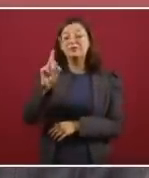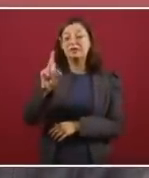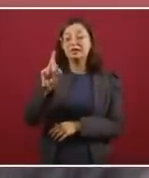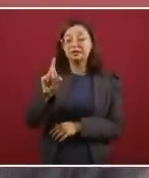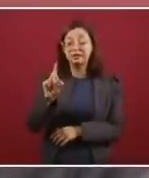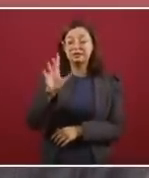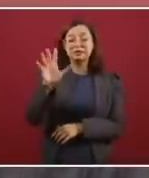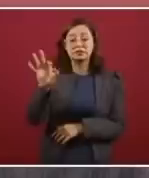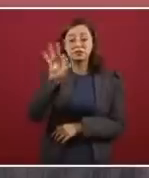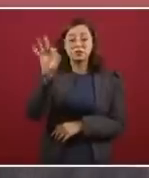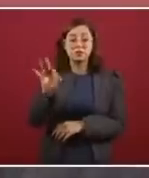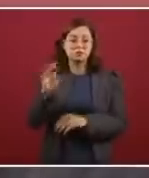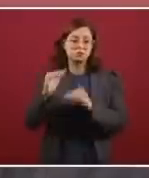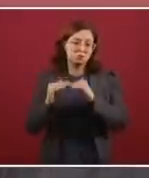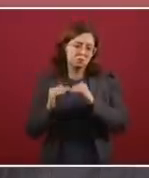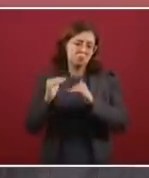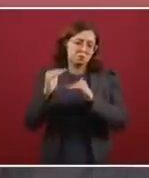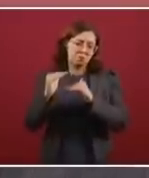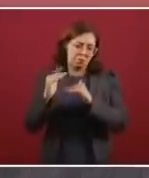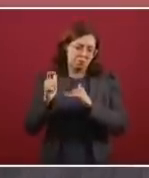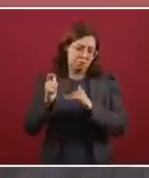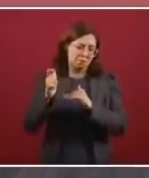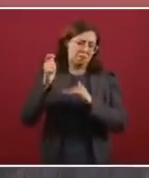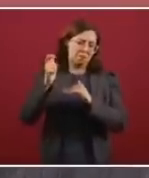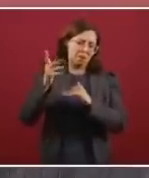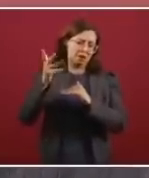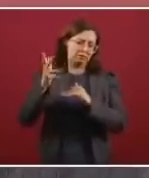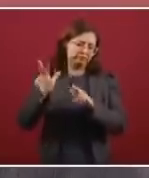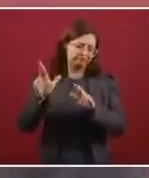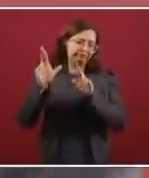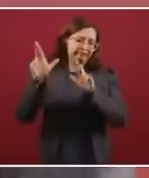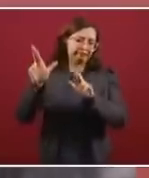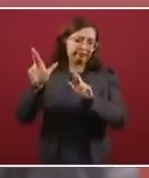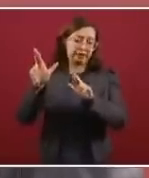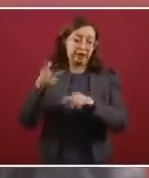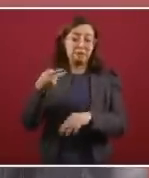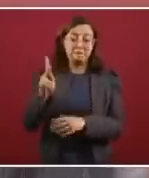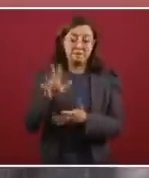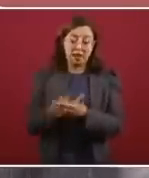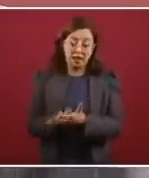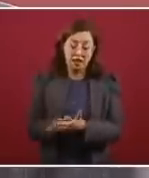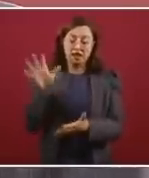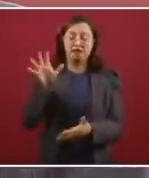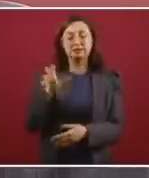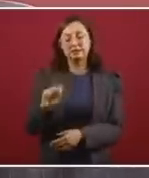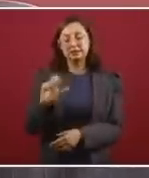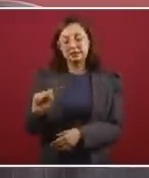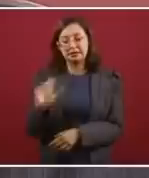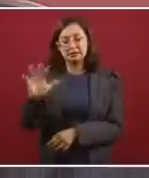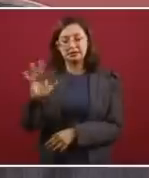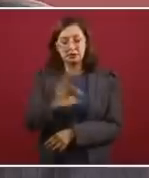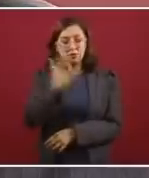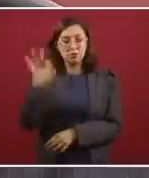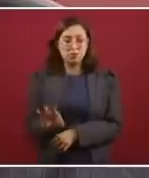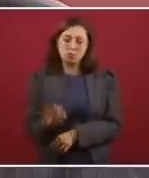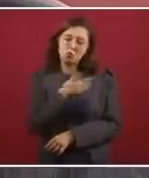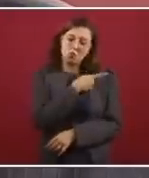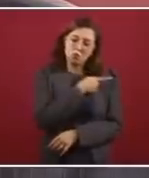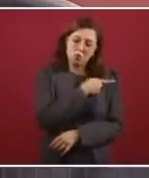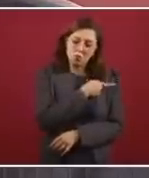media, media-alta y alta, pero el 65% de